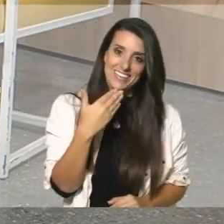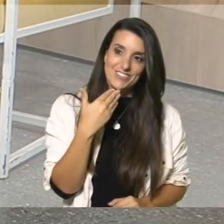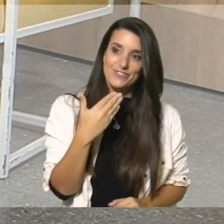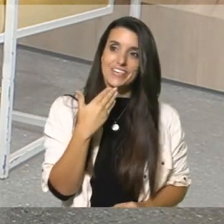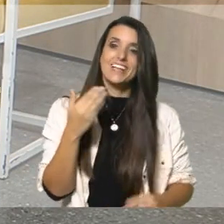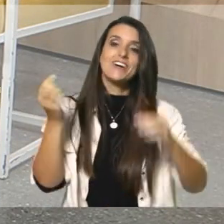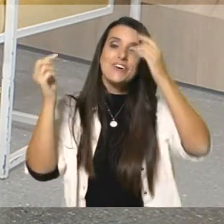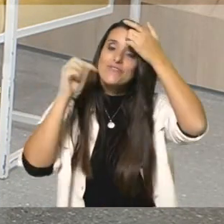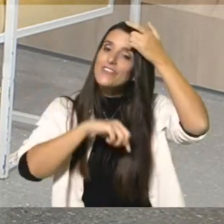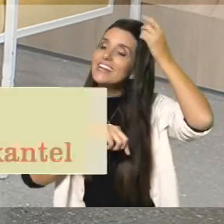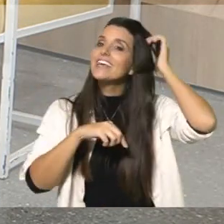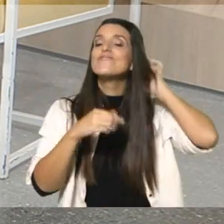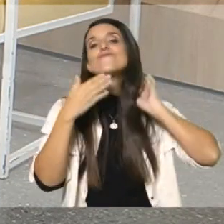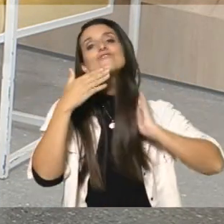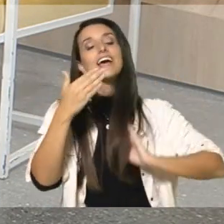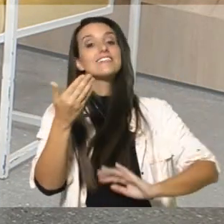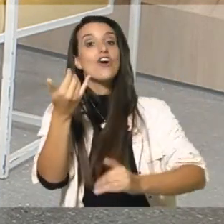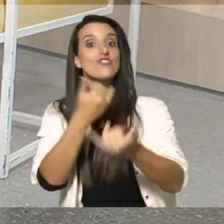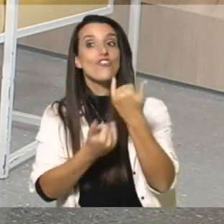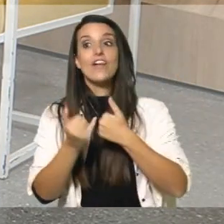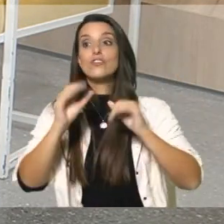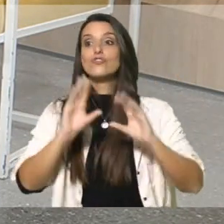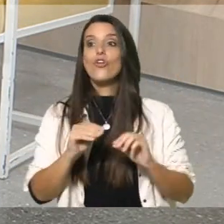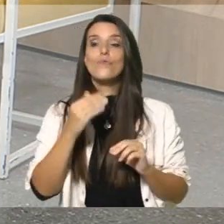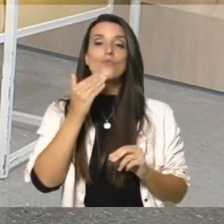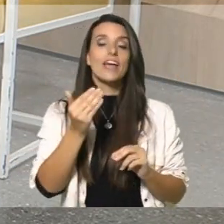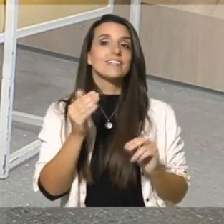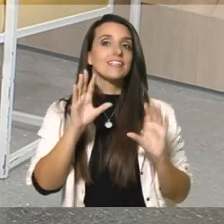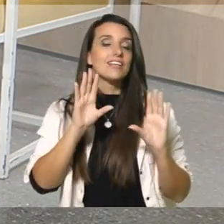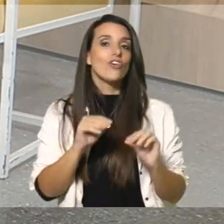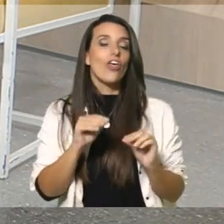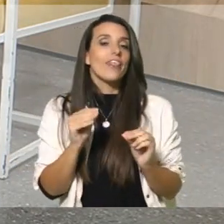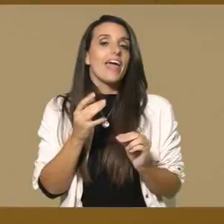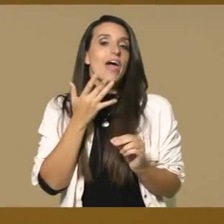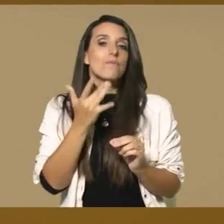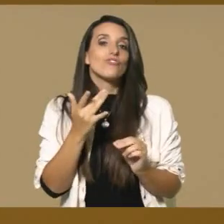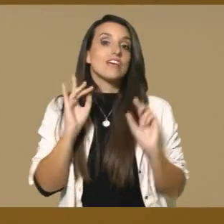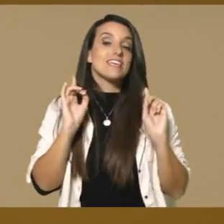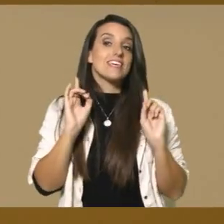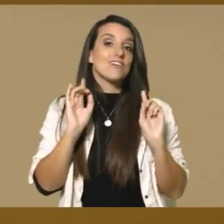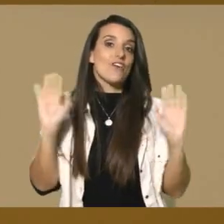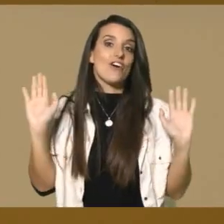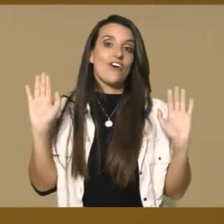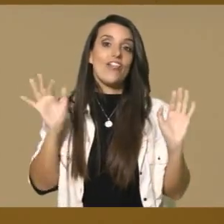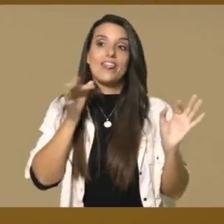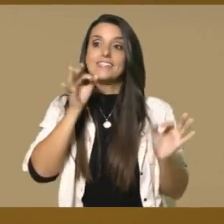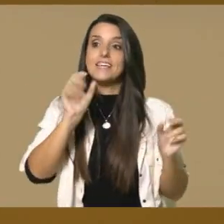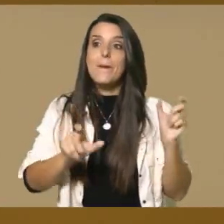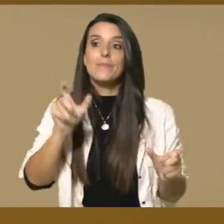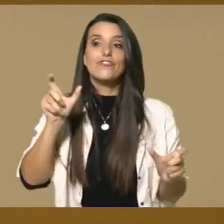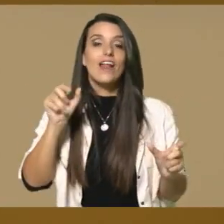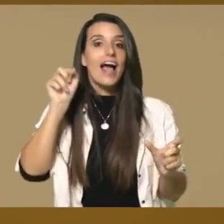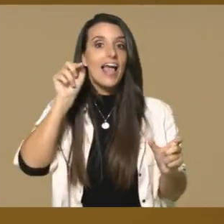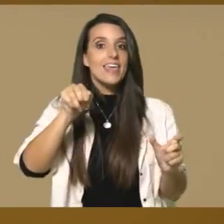por tu pasaje por acá, por contarnos, bueno, obviamente, el contenido de esta maravilla y bueno, decirle a las personas que